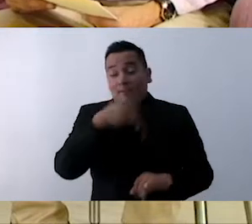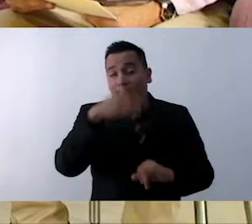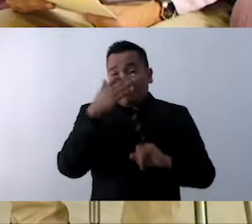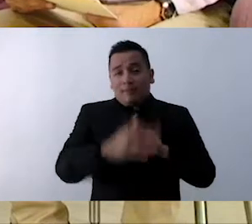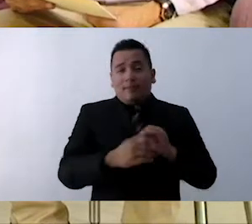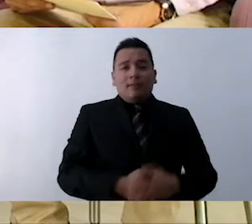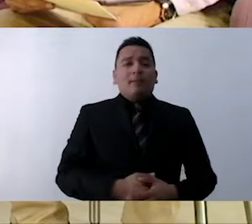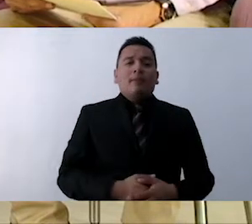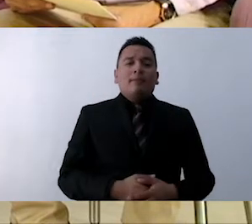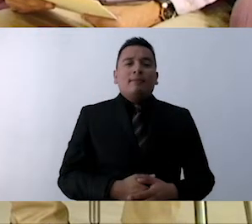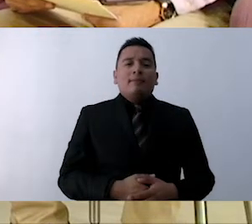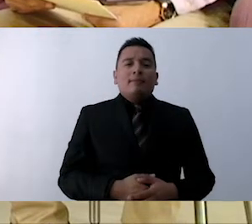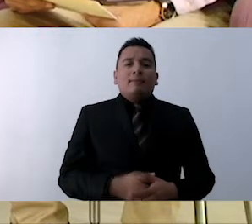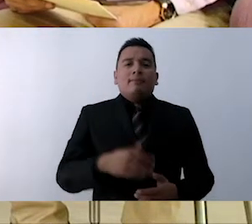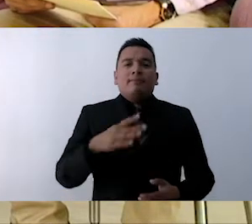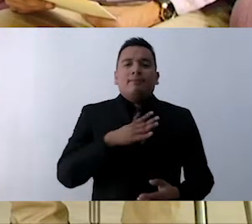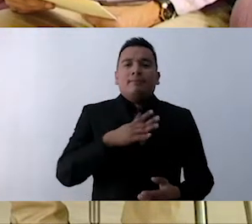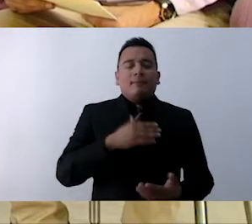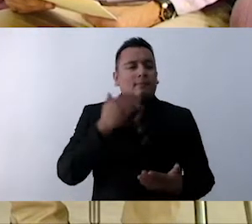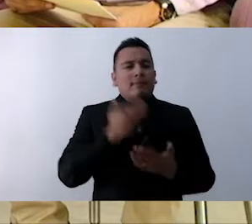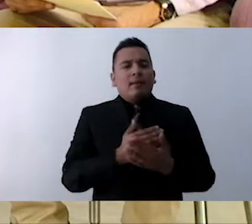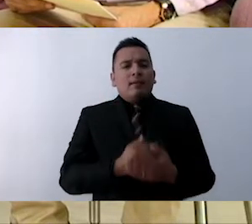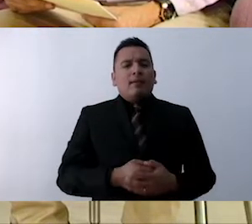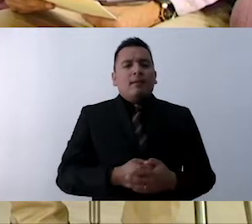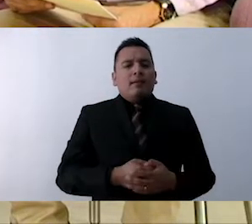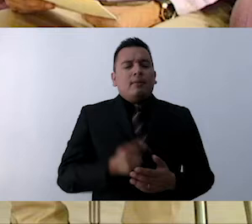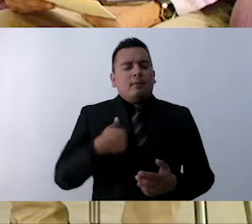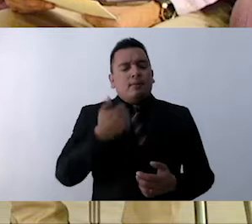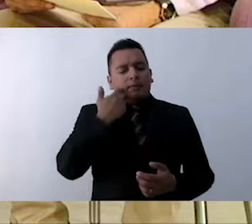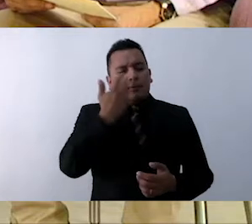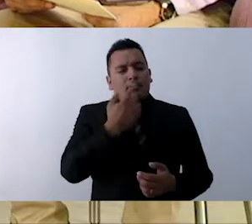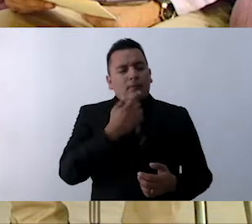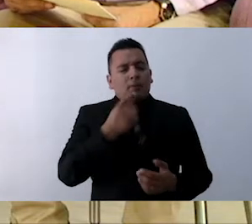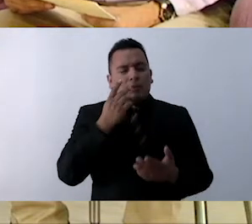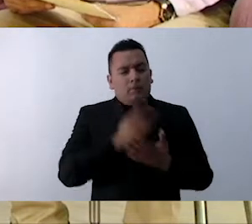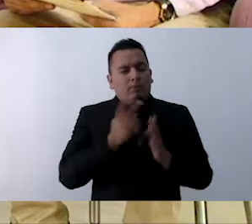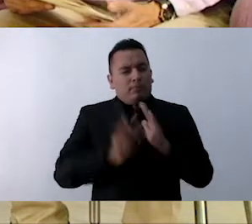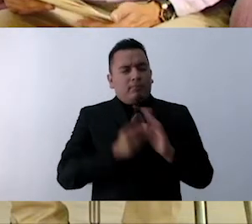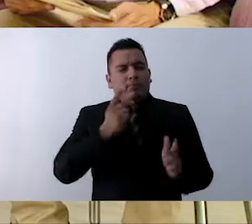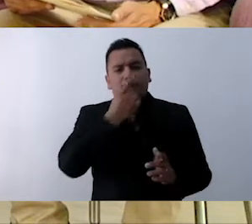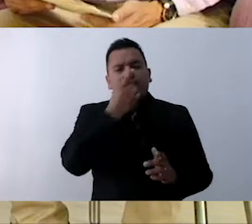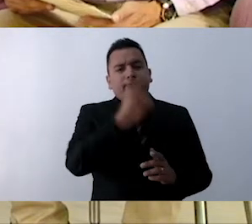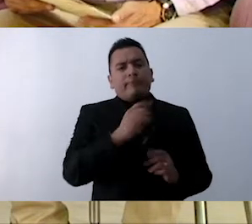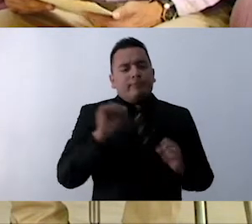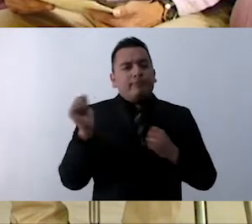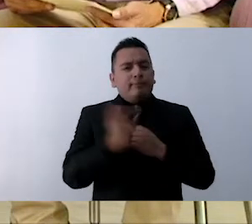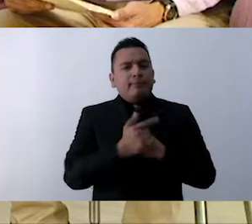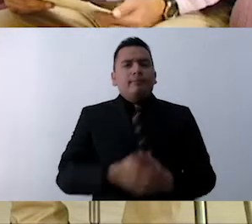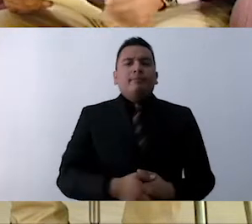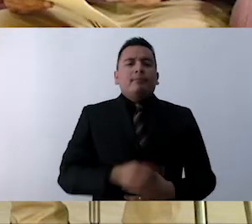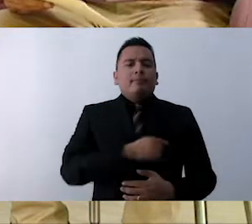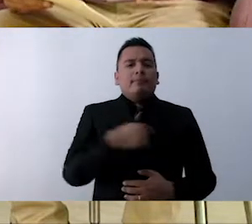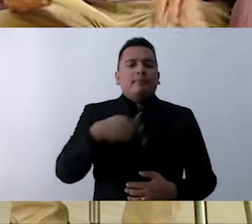allá hacia la parte final del programa, hacia las conclusiones. Yo quisiera retomar un punto